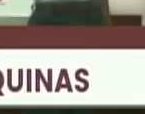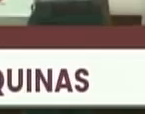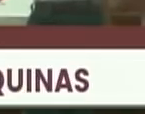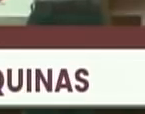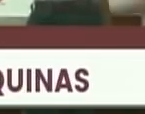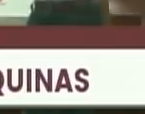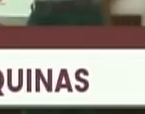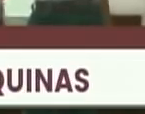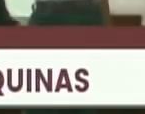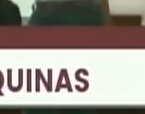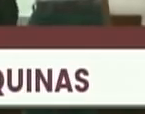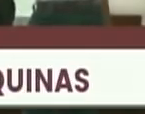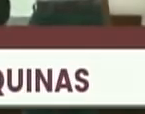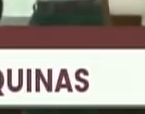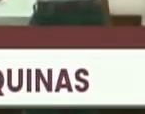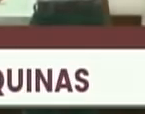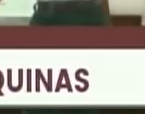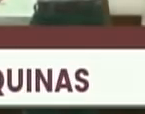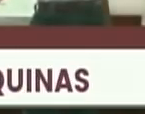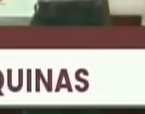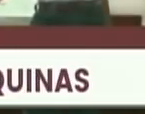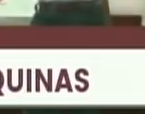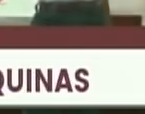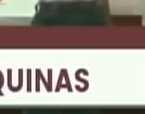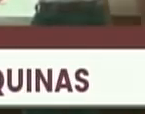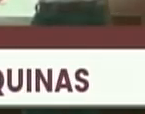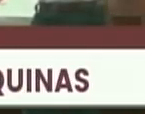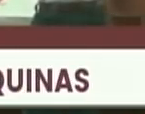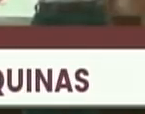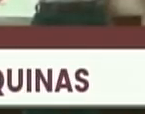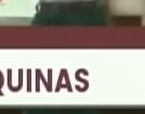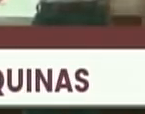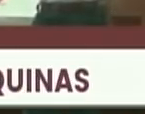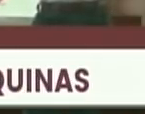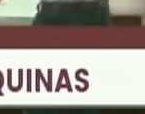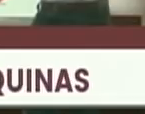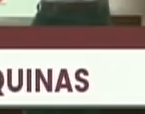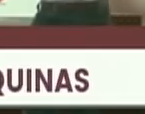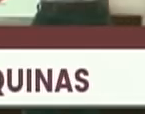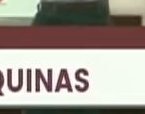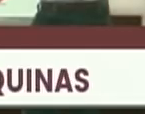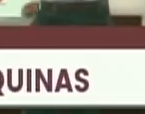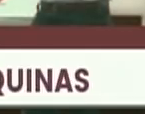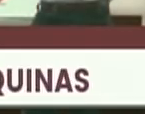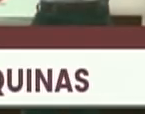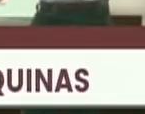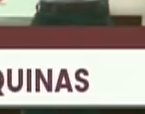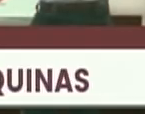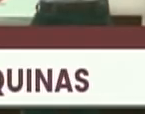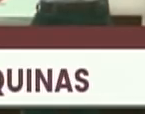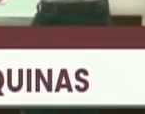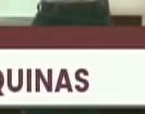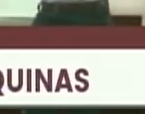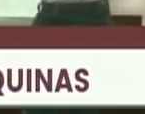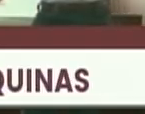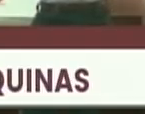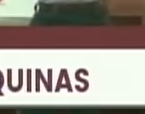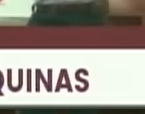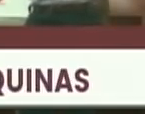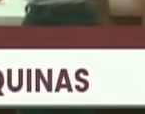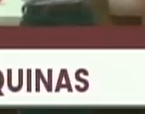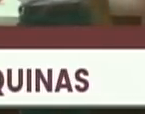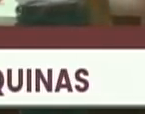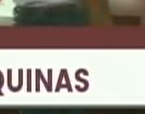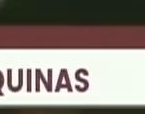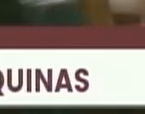también certificar la correcta configuración de las máquinas. Y además generar una cadena de confianza entre las organizaciones con fines políticos que se van